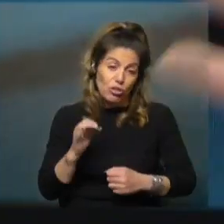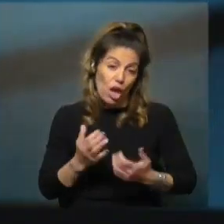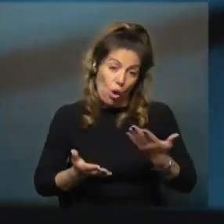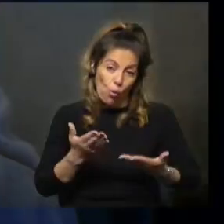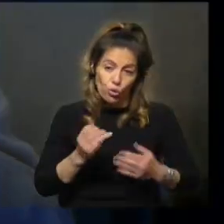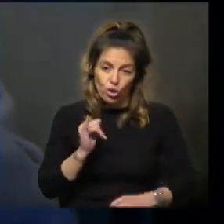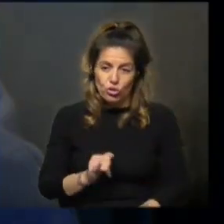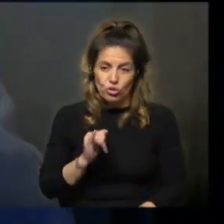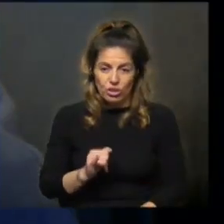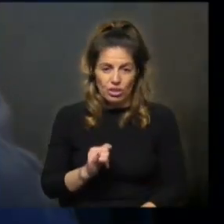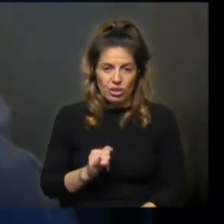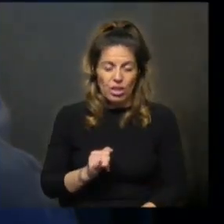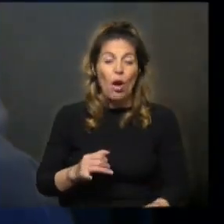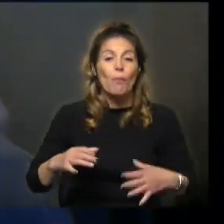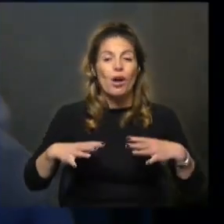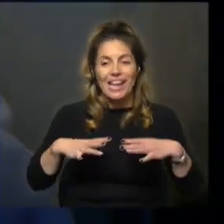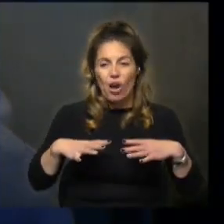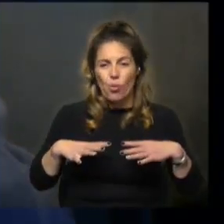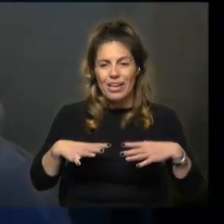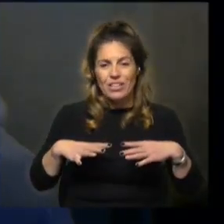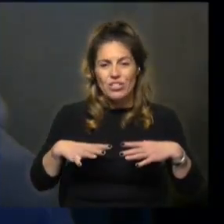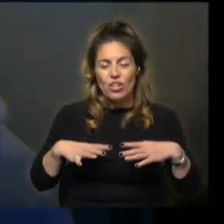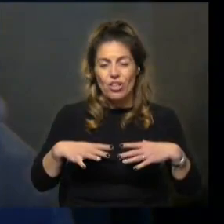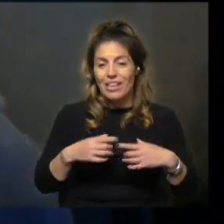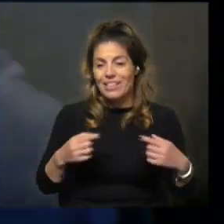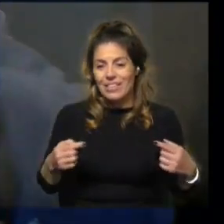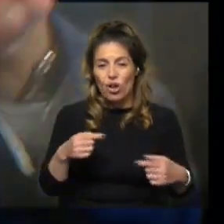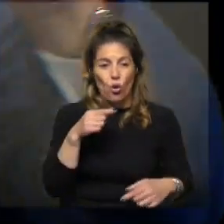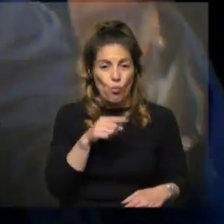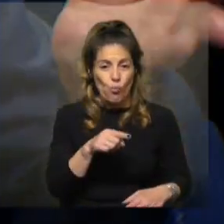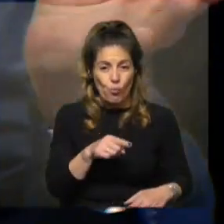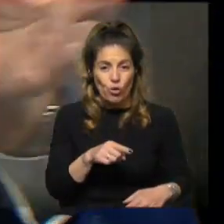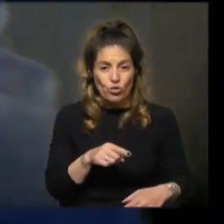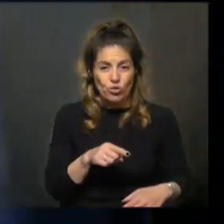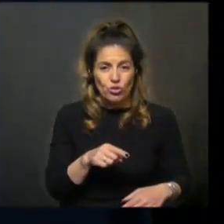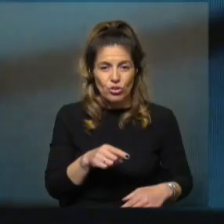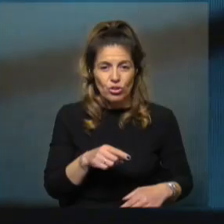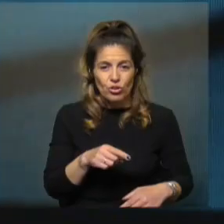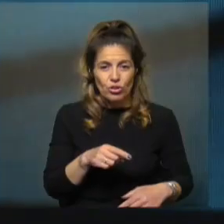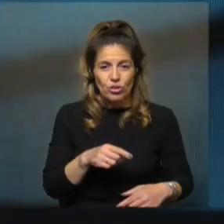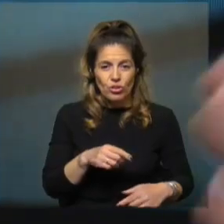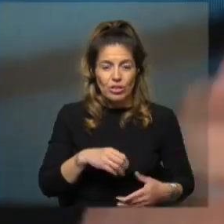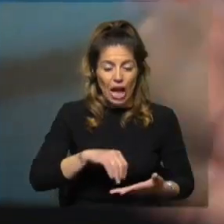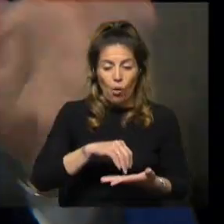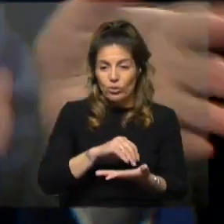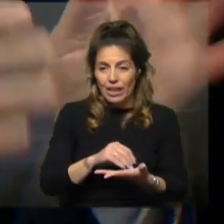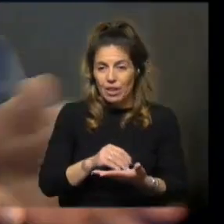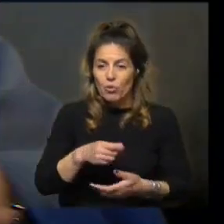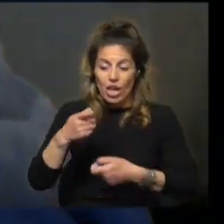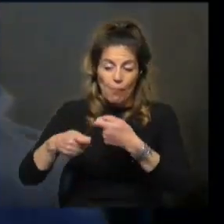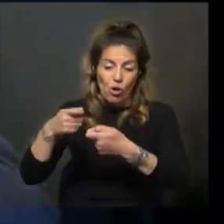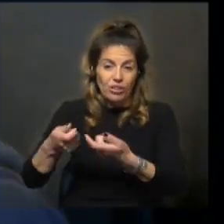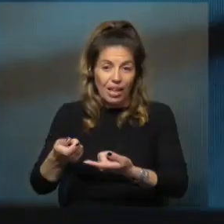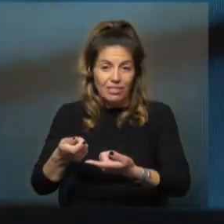Además porque la jubilación es algo que vos la juntaste la juntaste Claro apast vos aportaste todos los meses de tu